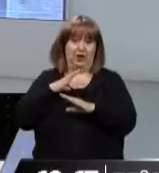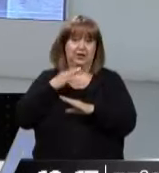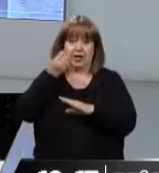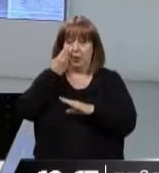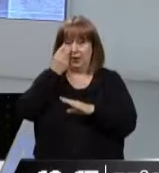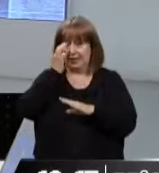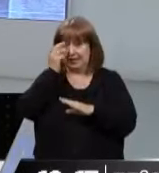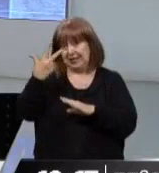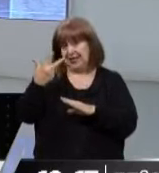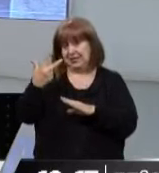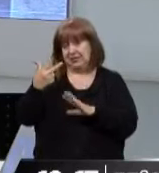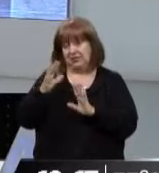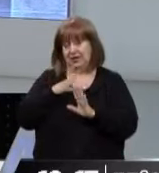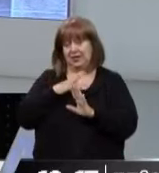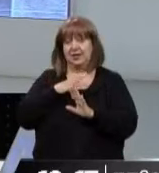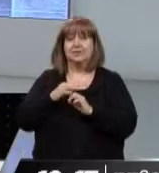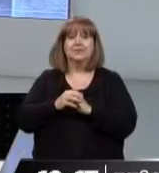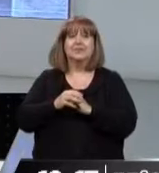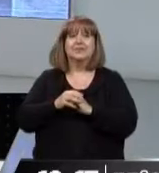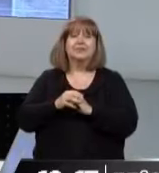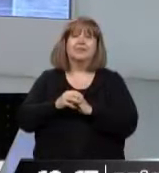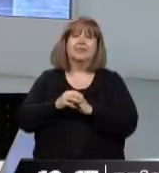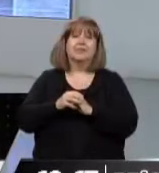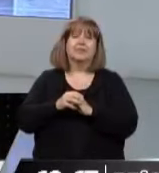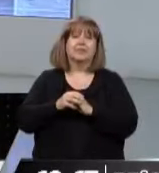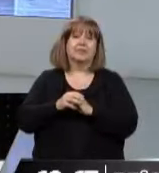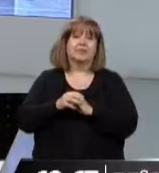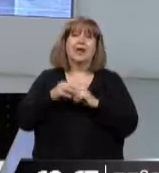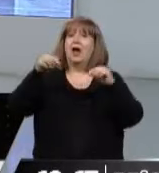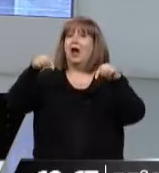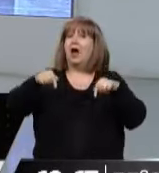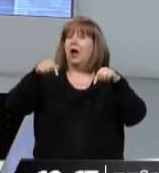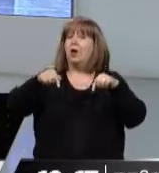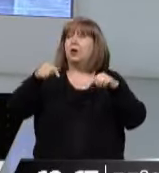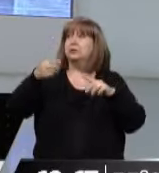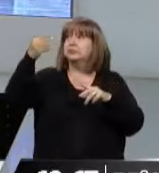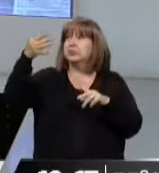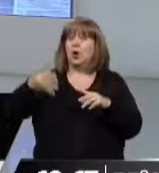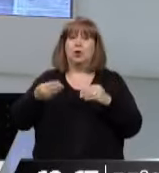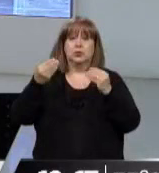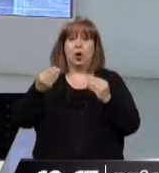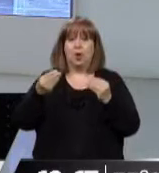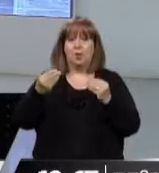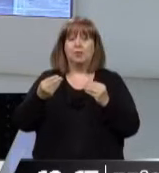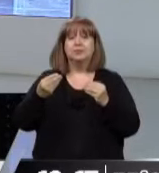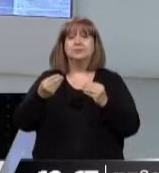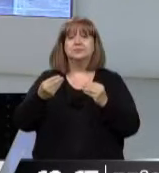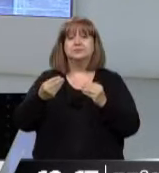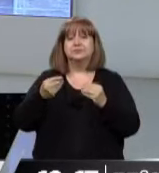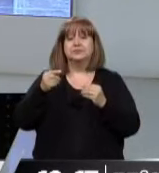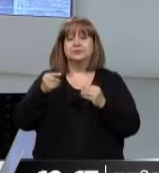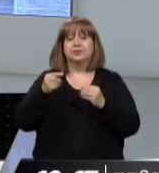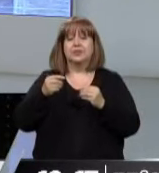en este 2023. Y vamos a ver cómo quedan los precios actuales con estos incrementos, con los primeros incrementos del año de este